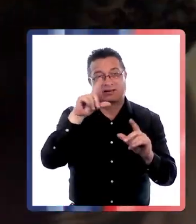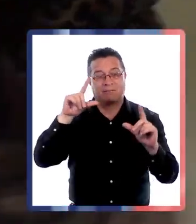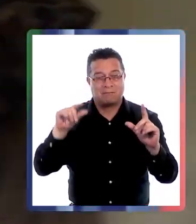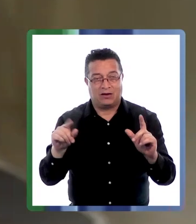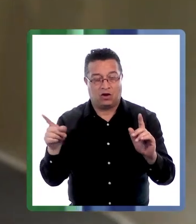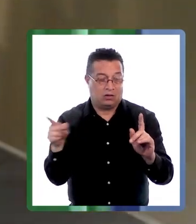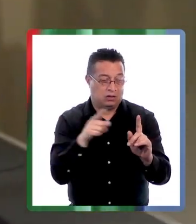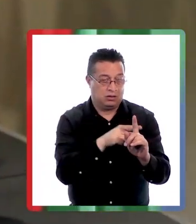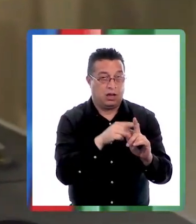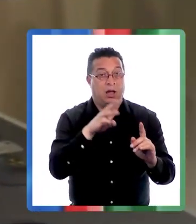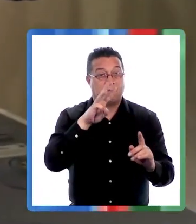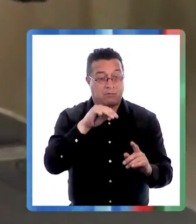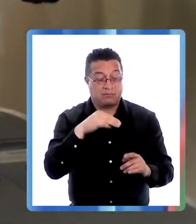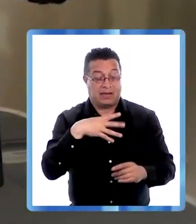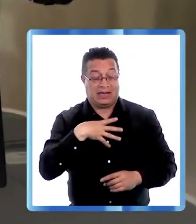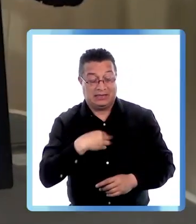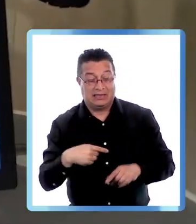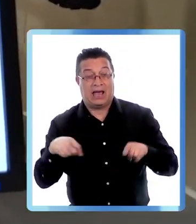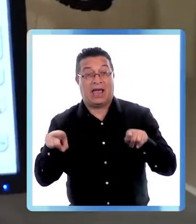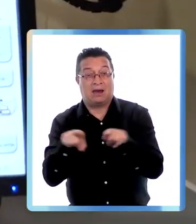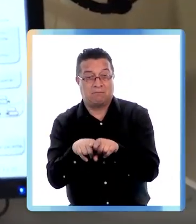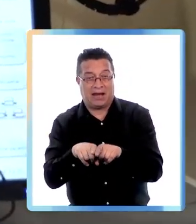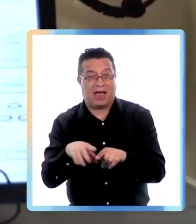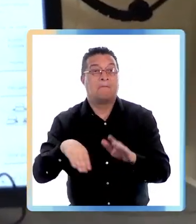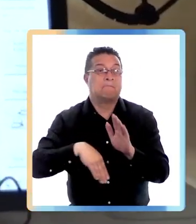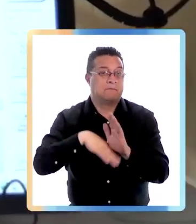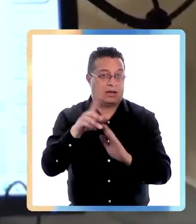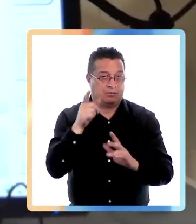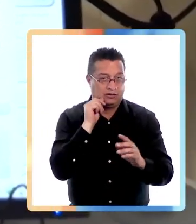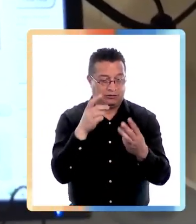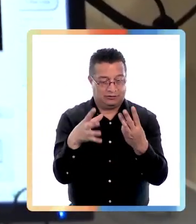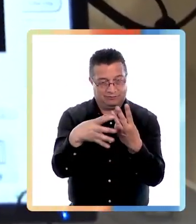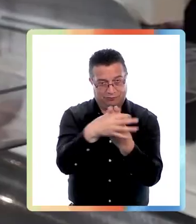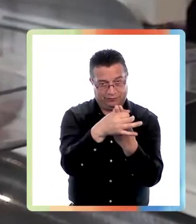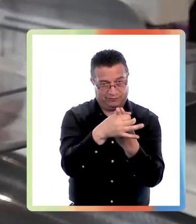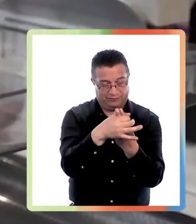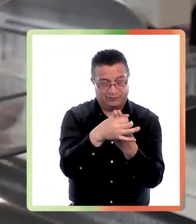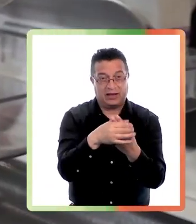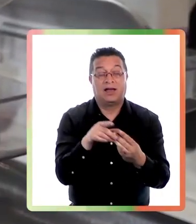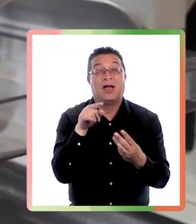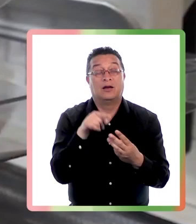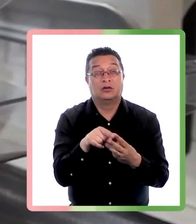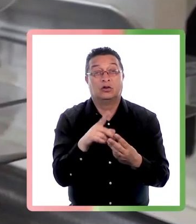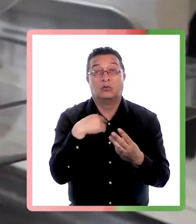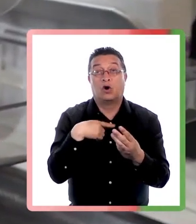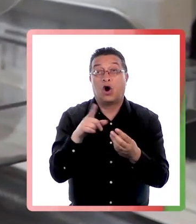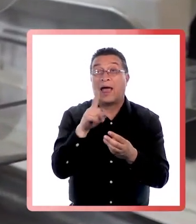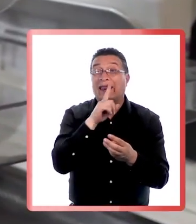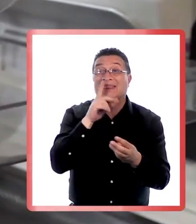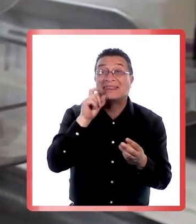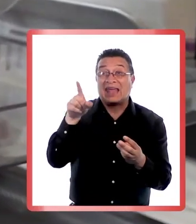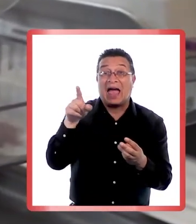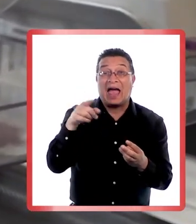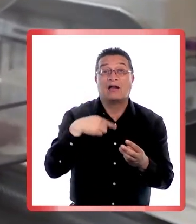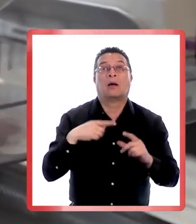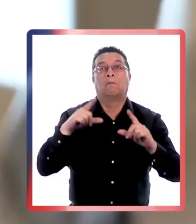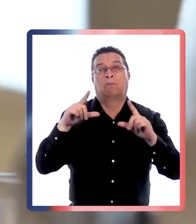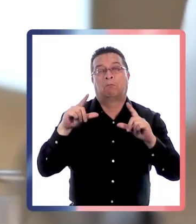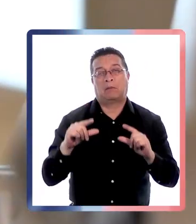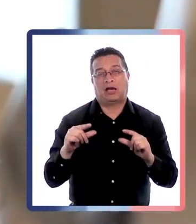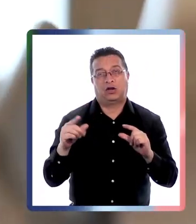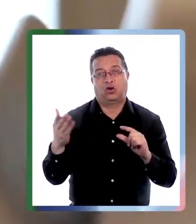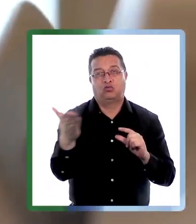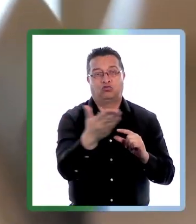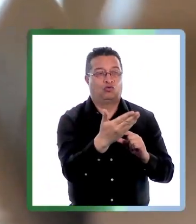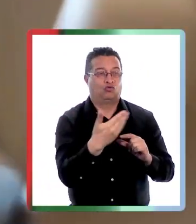Ujú. son madre, hijas, hermanas. Perfecto. Y en la medida en que uno se va alejando de esto, va